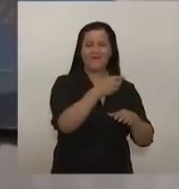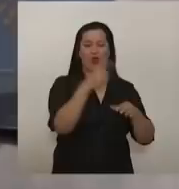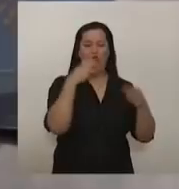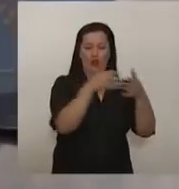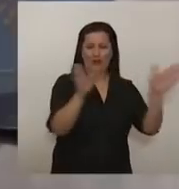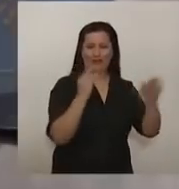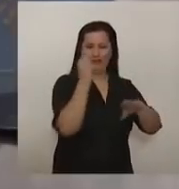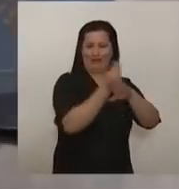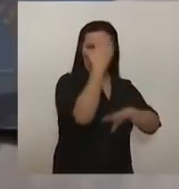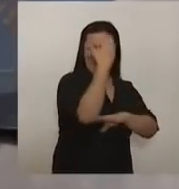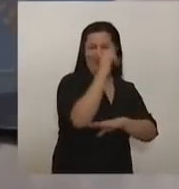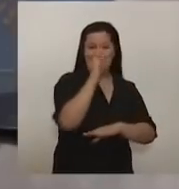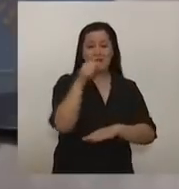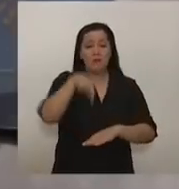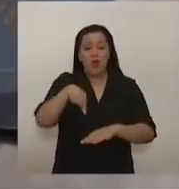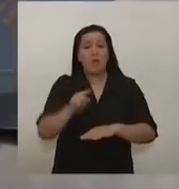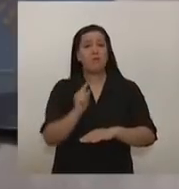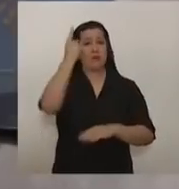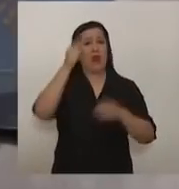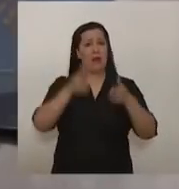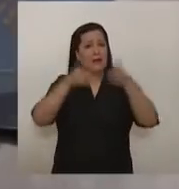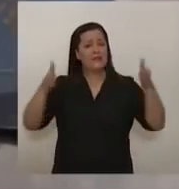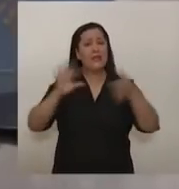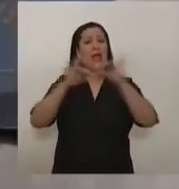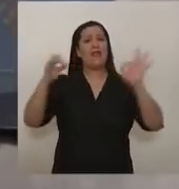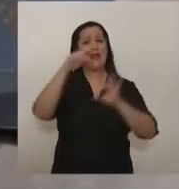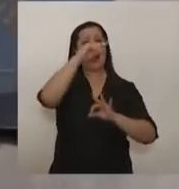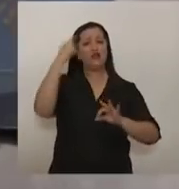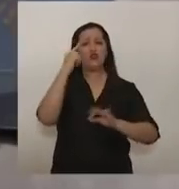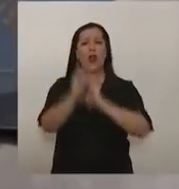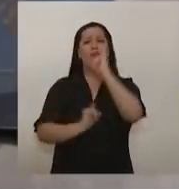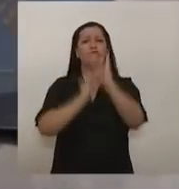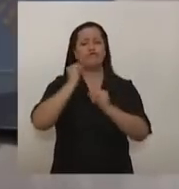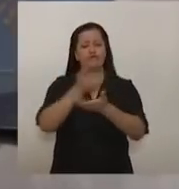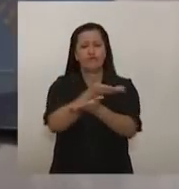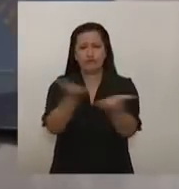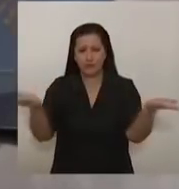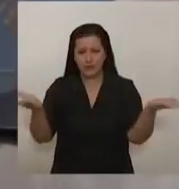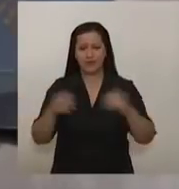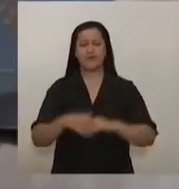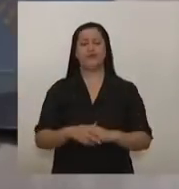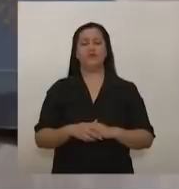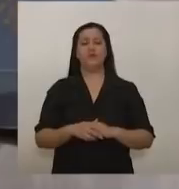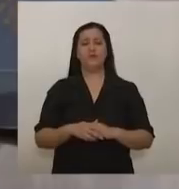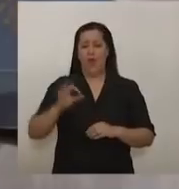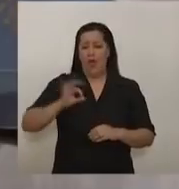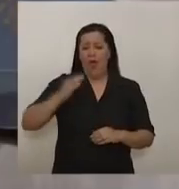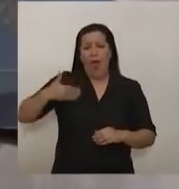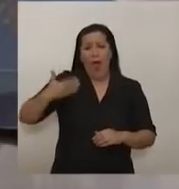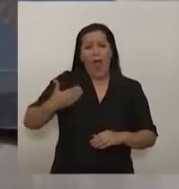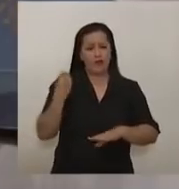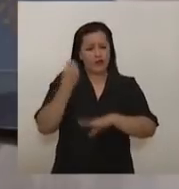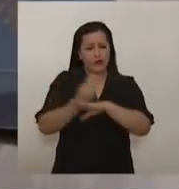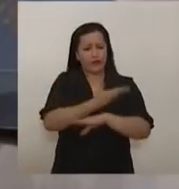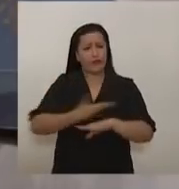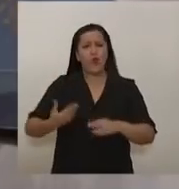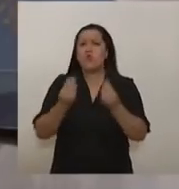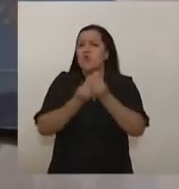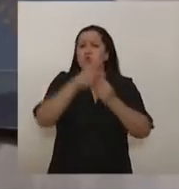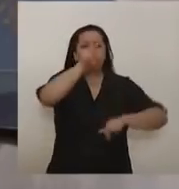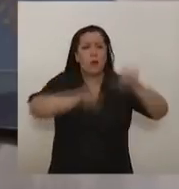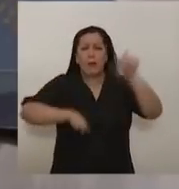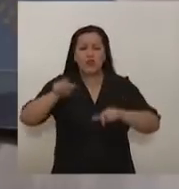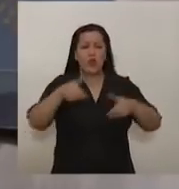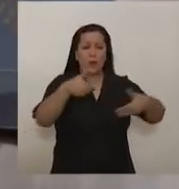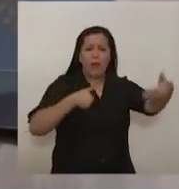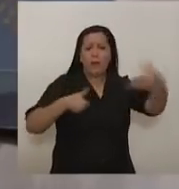del Congreso, voy a utilizar la cadena nacional para hablarle a todos. Durante estos años de gobierno, muchísimas personas me